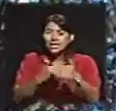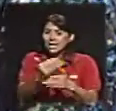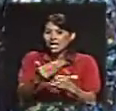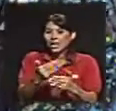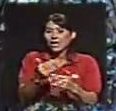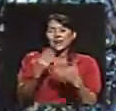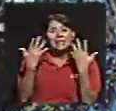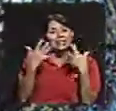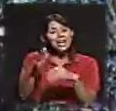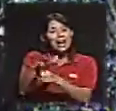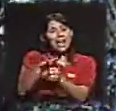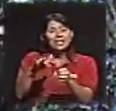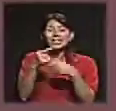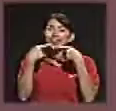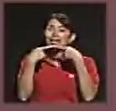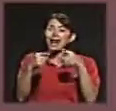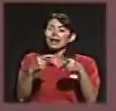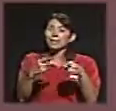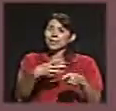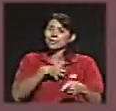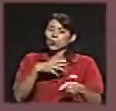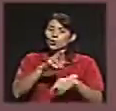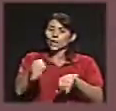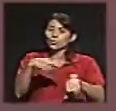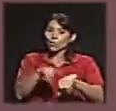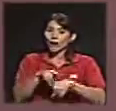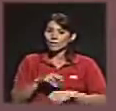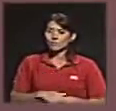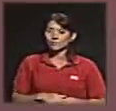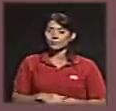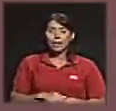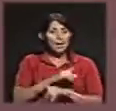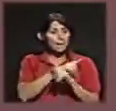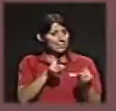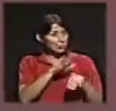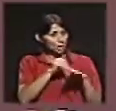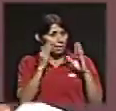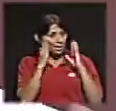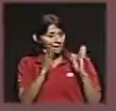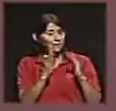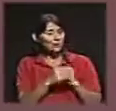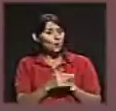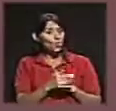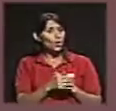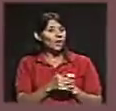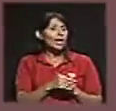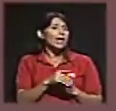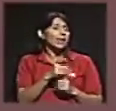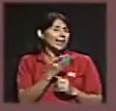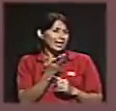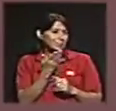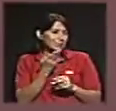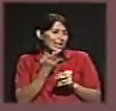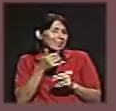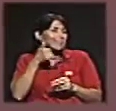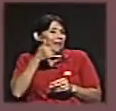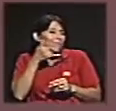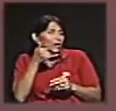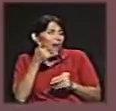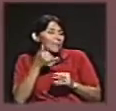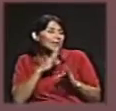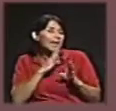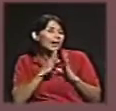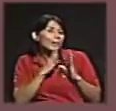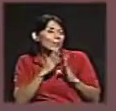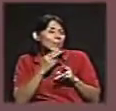esa isla se declare patrimonio Pero natural. Pero aún así llama la atención que una conversación breve que tuvimos telefónica